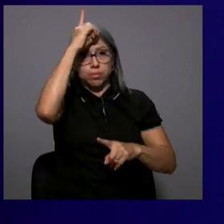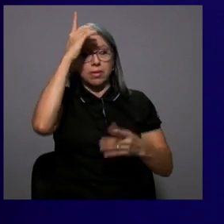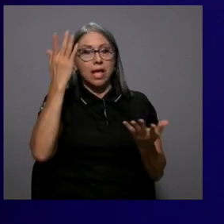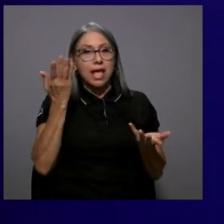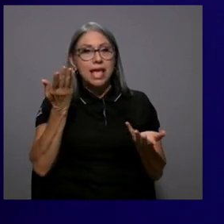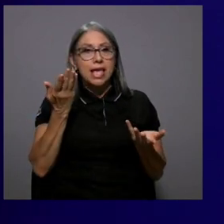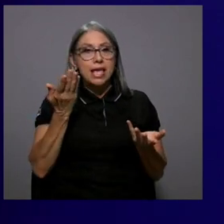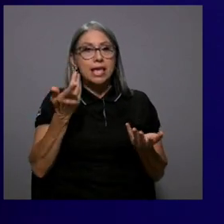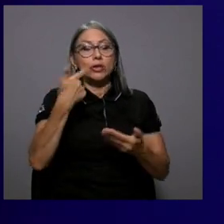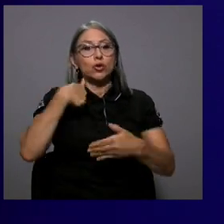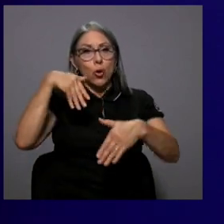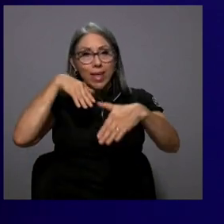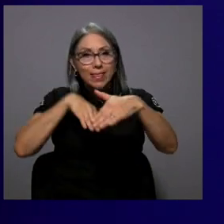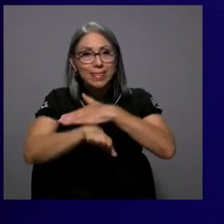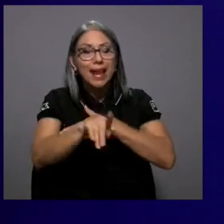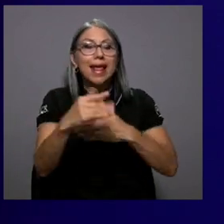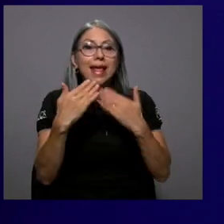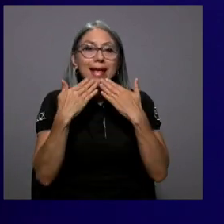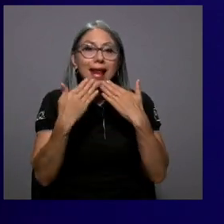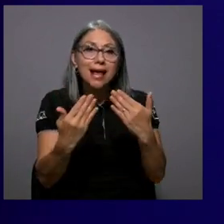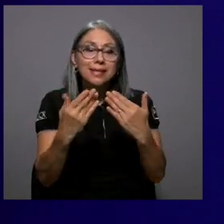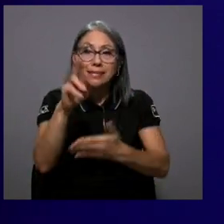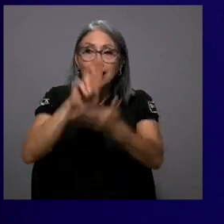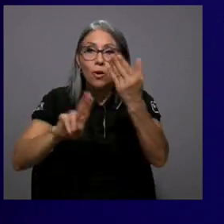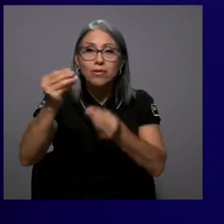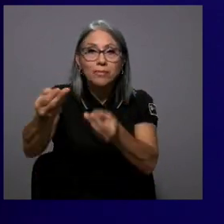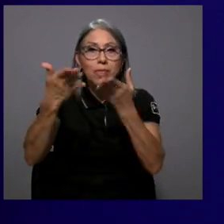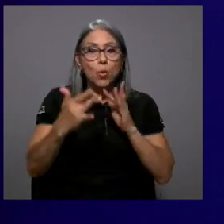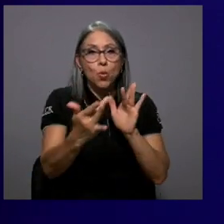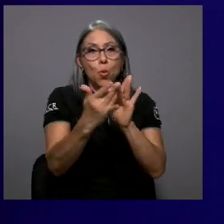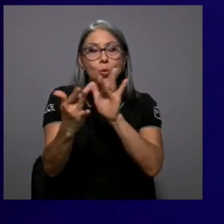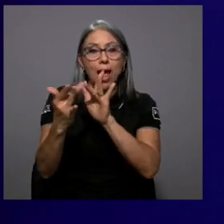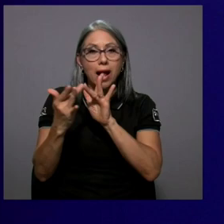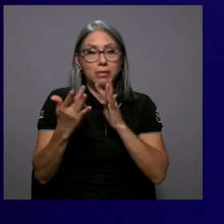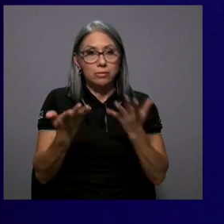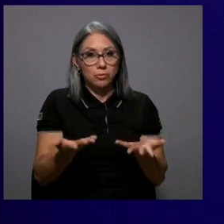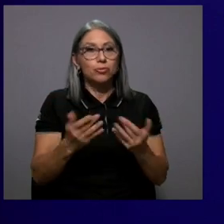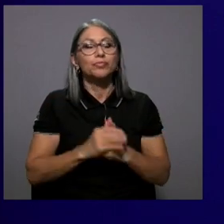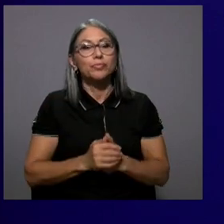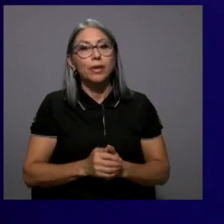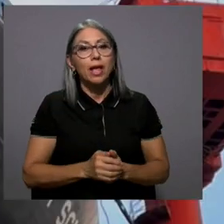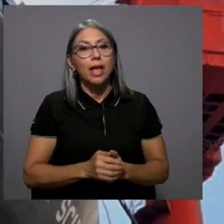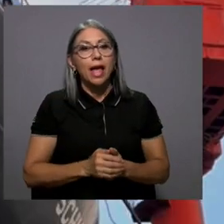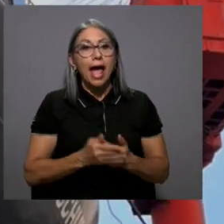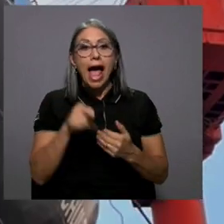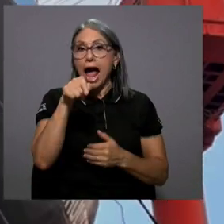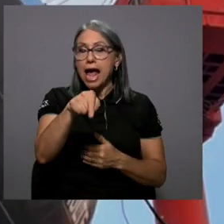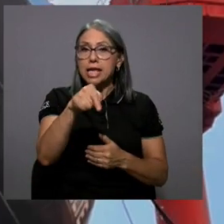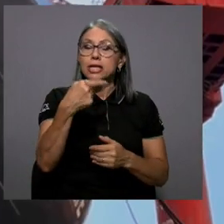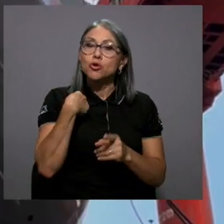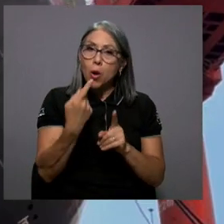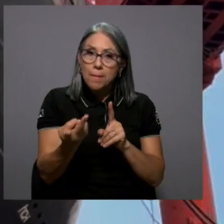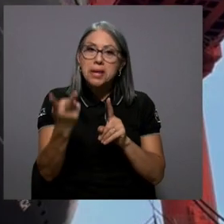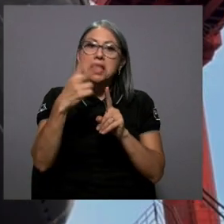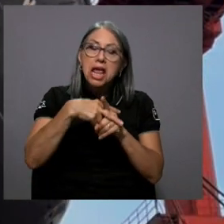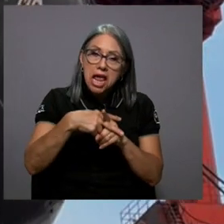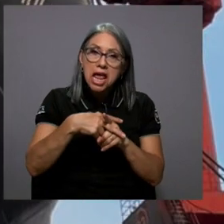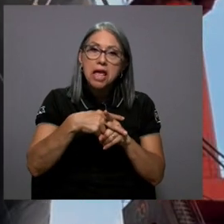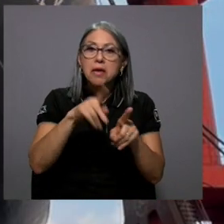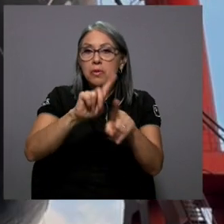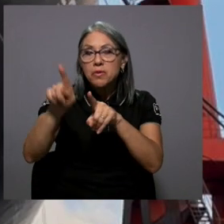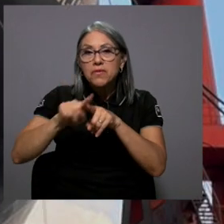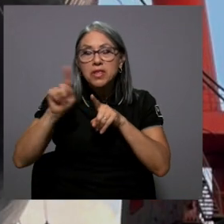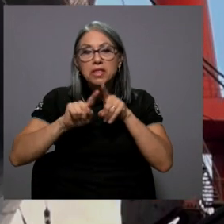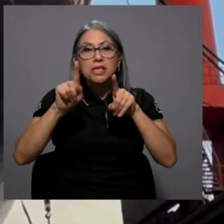y entré ahí gracias a los contactos que me brindó la universidad. Ahí apliqué, hice una